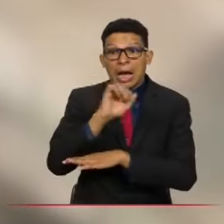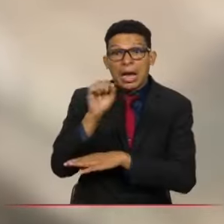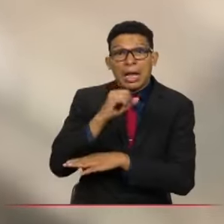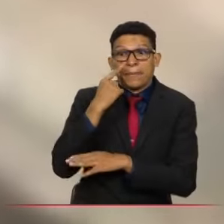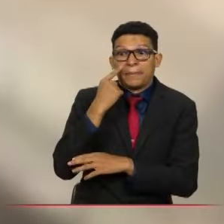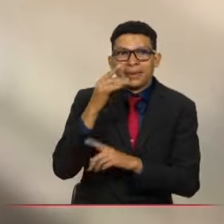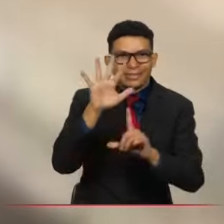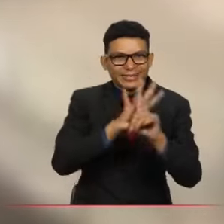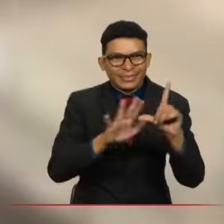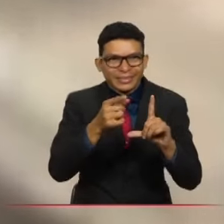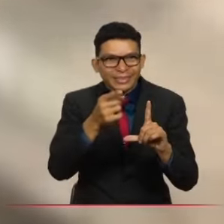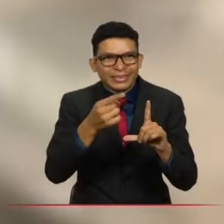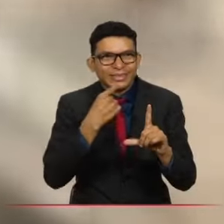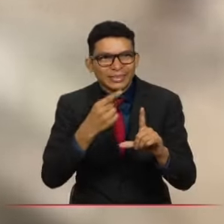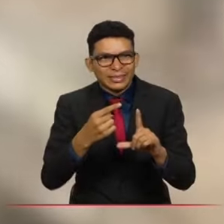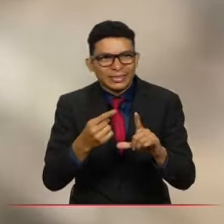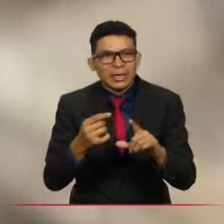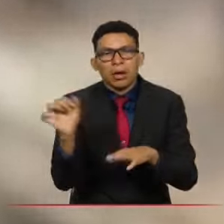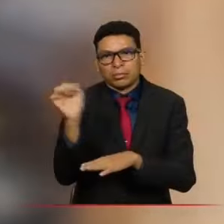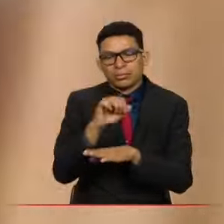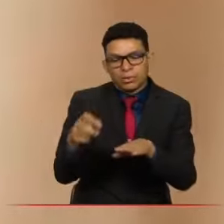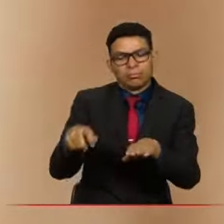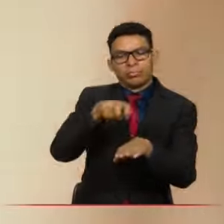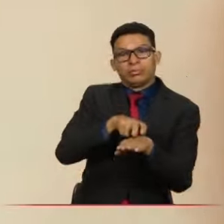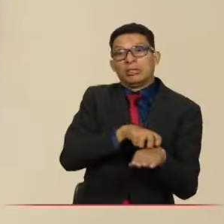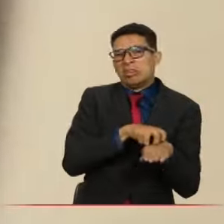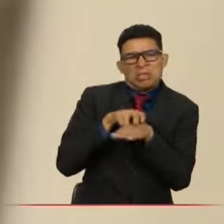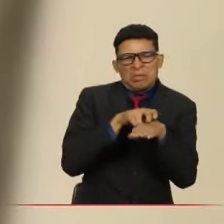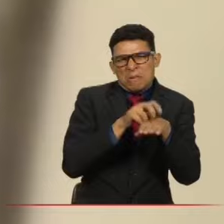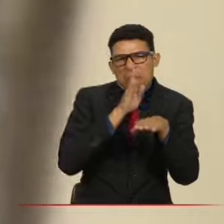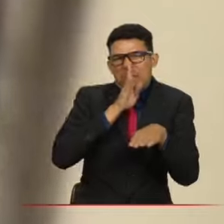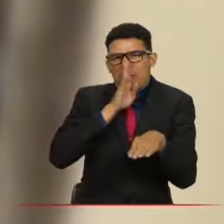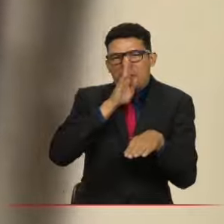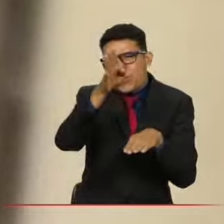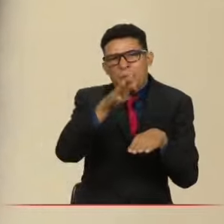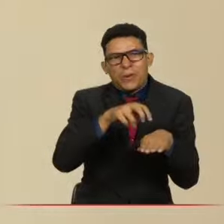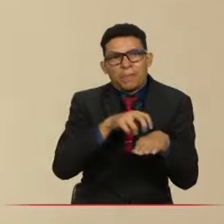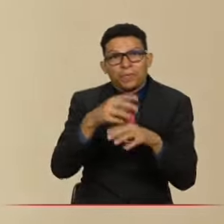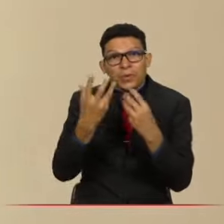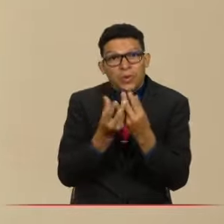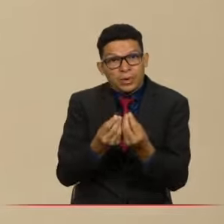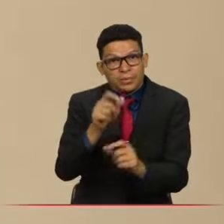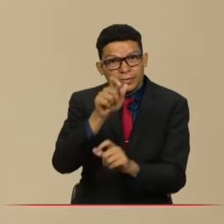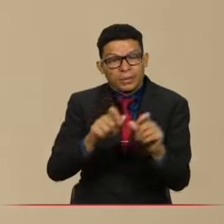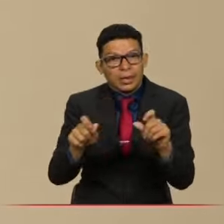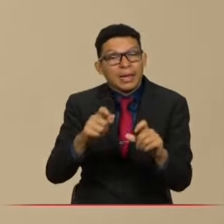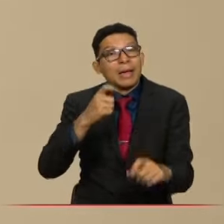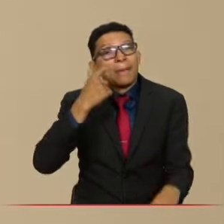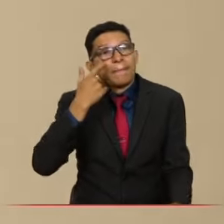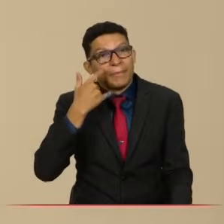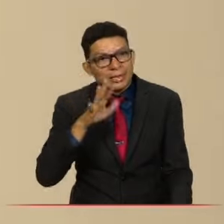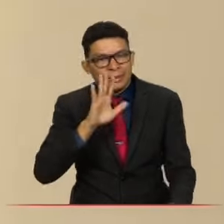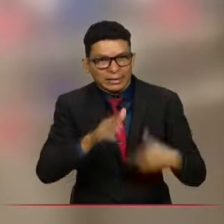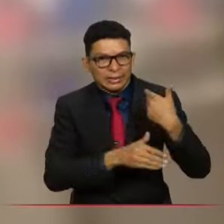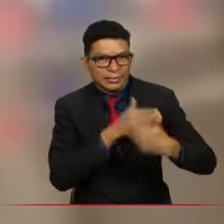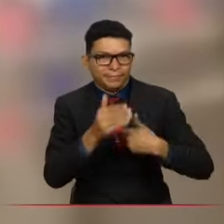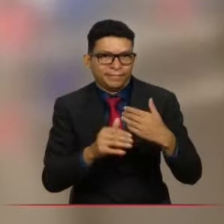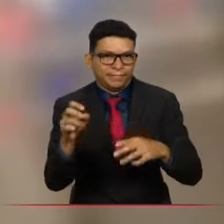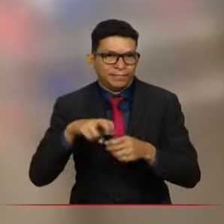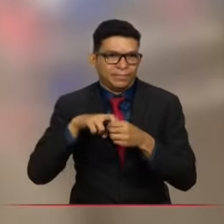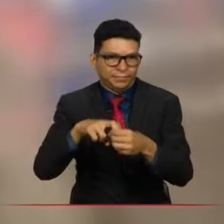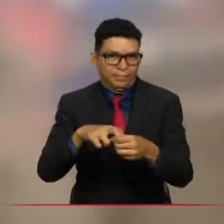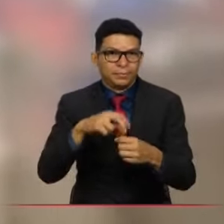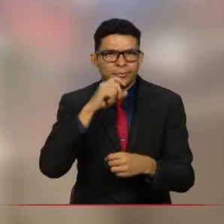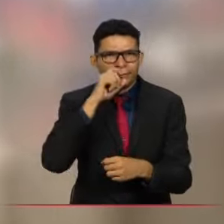En este caso se ve una grúa que lleva un vehículo y pasa a toda velocidad en medio de un grupo de personas, al parecer luego de un procedimiento de